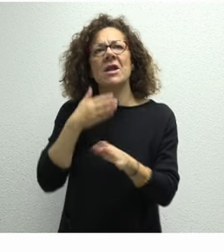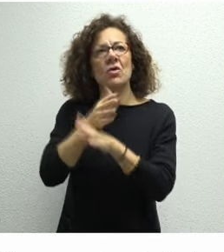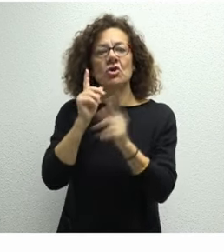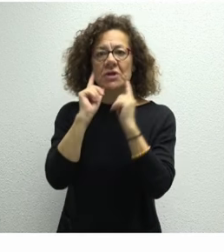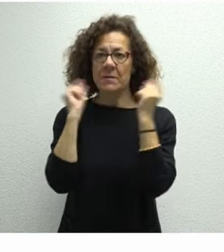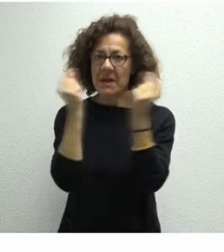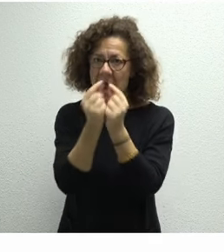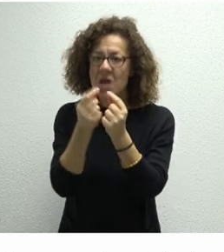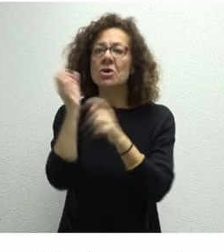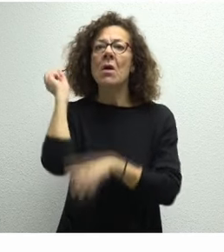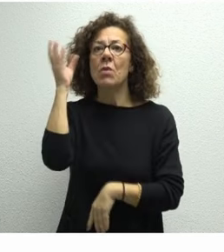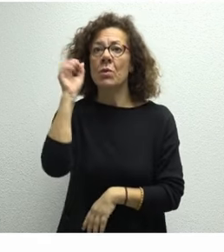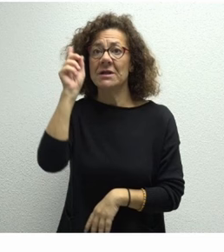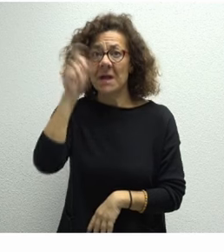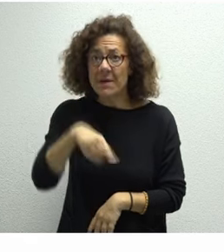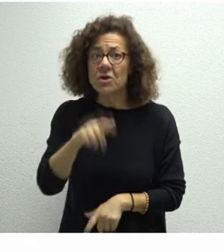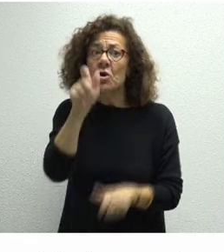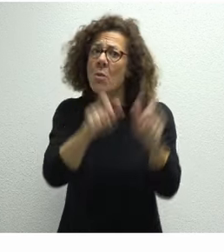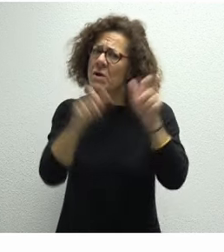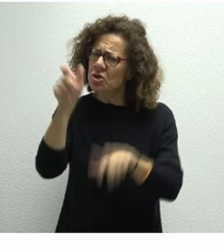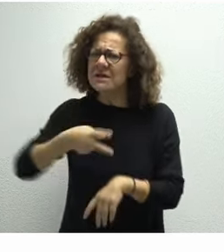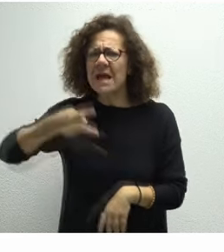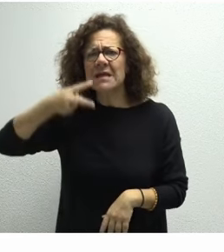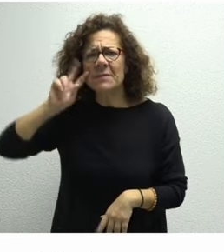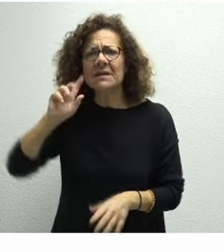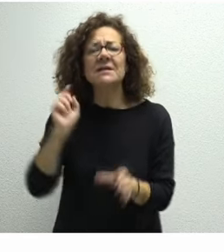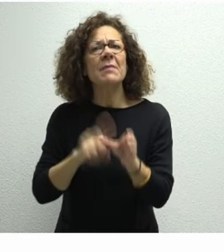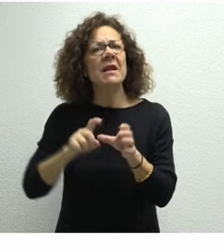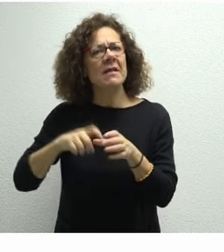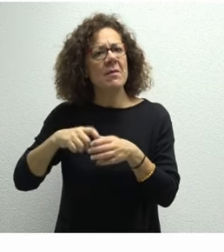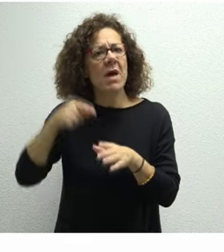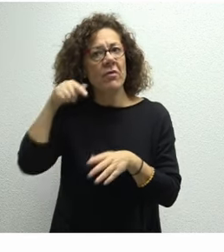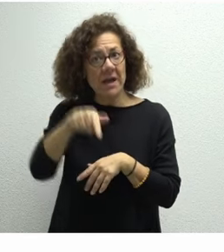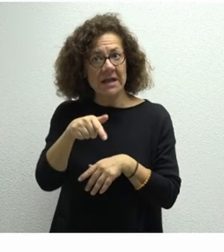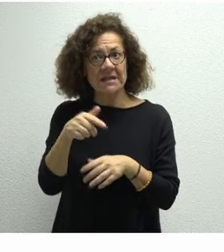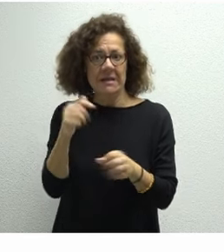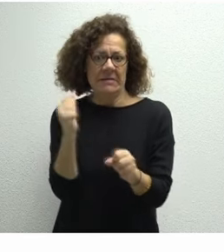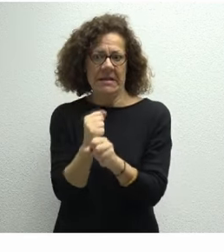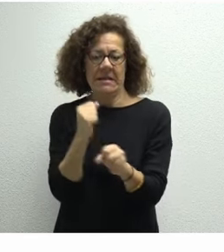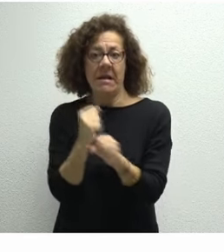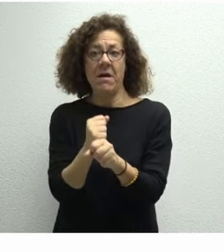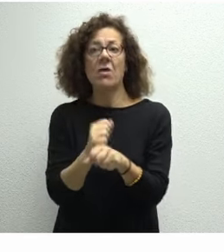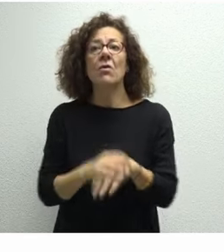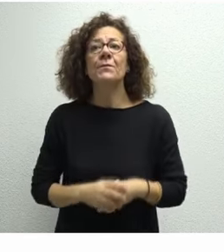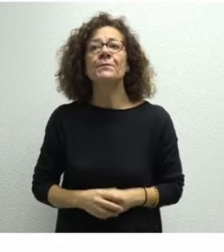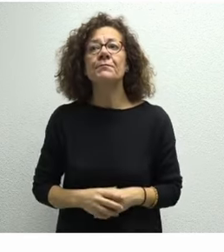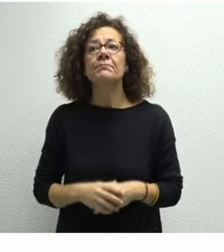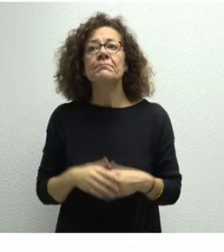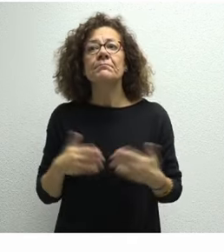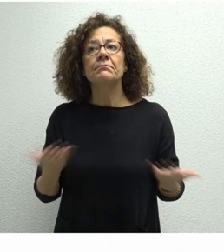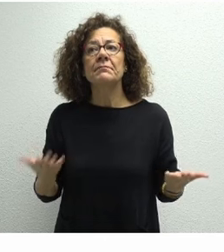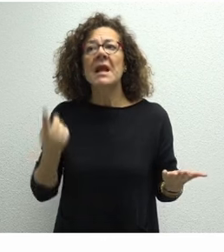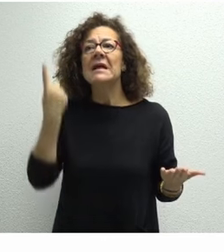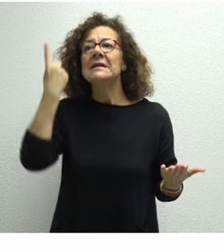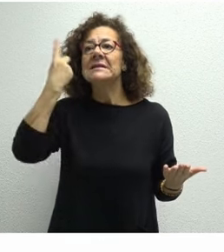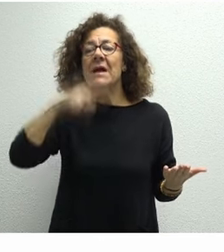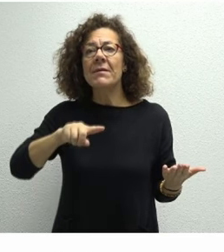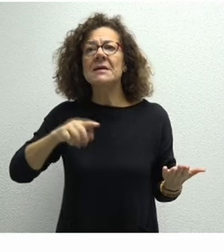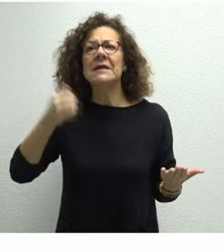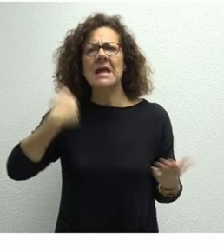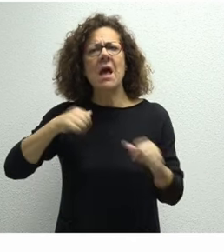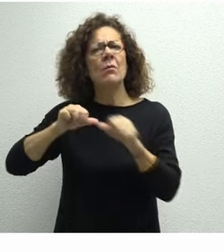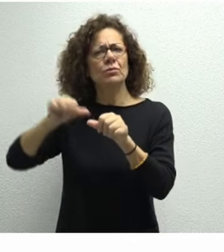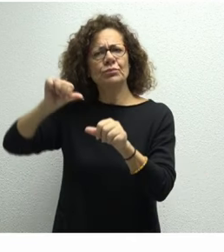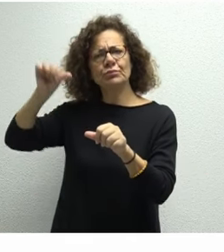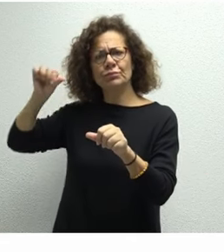habéis sido ponentes hoy sois personas expertas que habéis participado de alguna manera en ellos y Eh bueno sabéis que llevamos